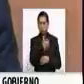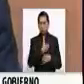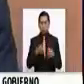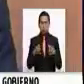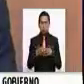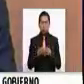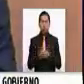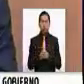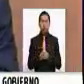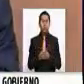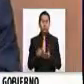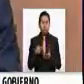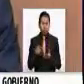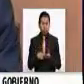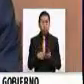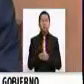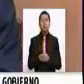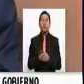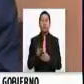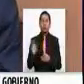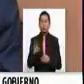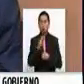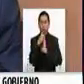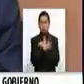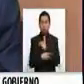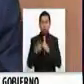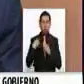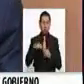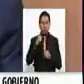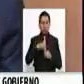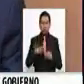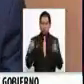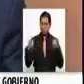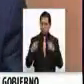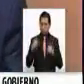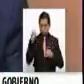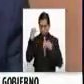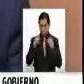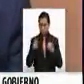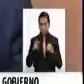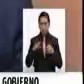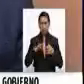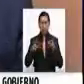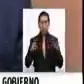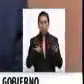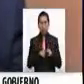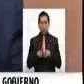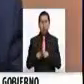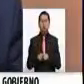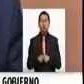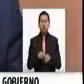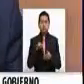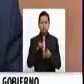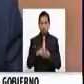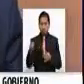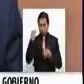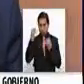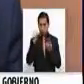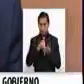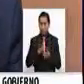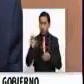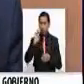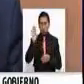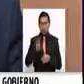y entonces los estados debemos enfrentarlas con estrategias regionales por eso se planteó a